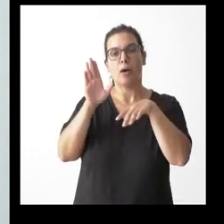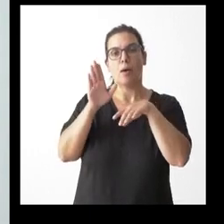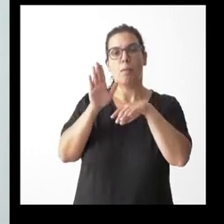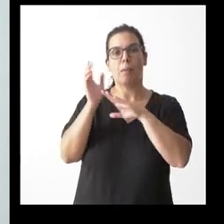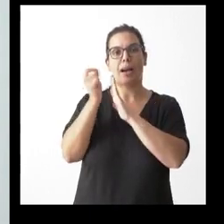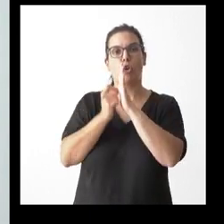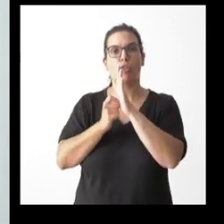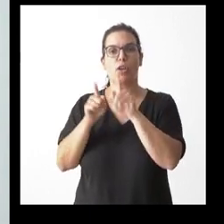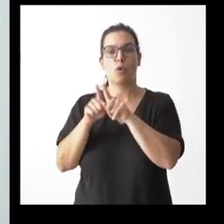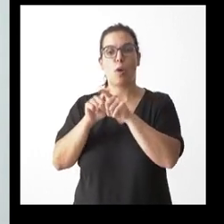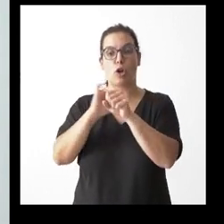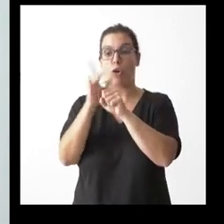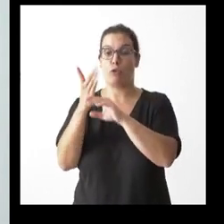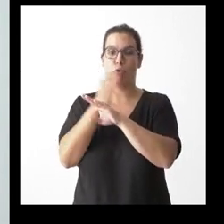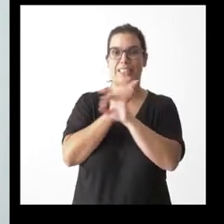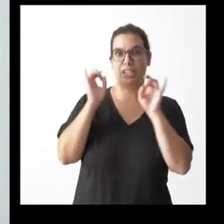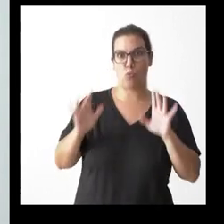prepandemia, y quería